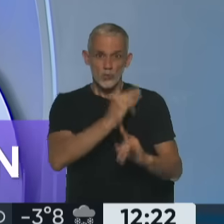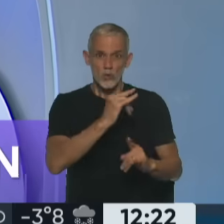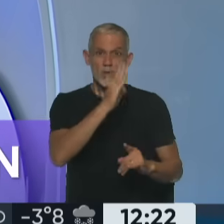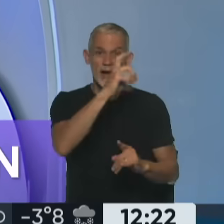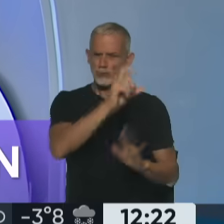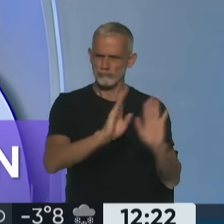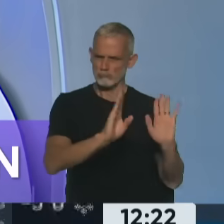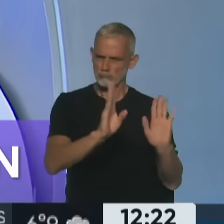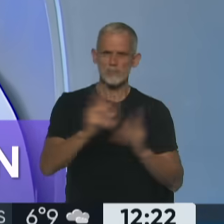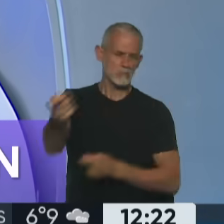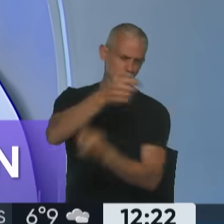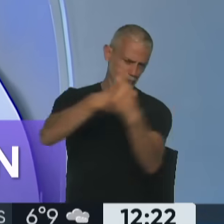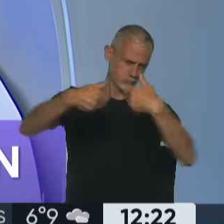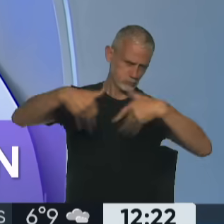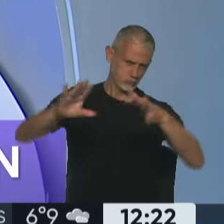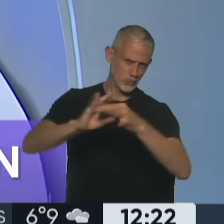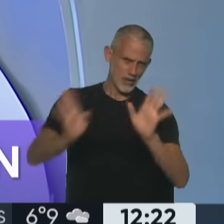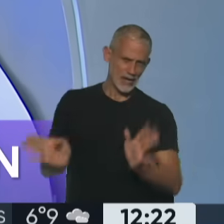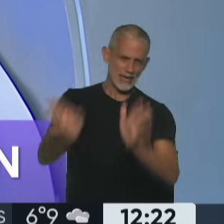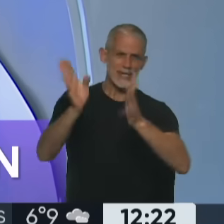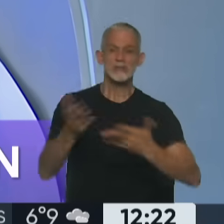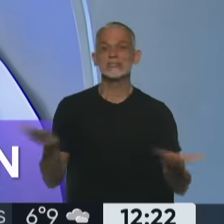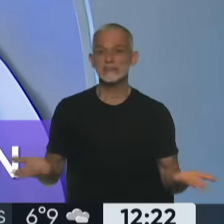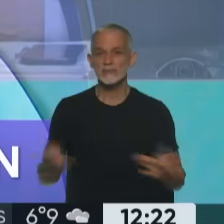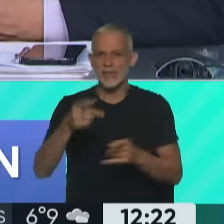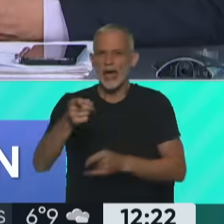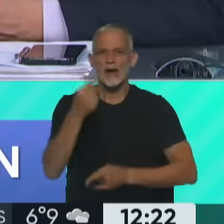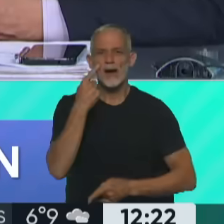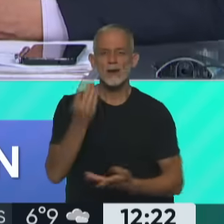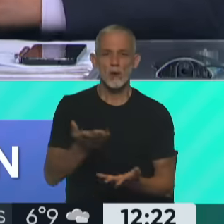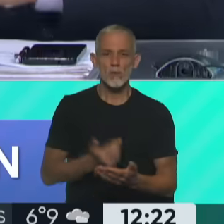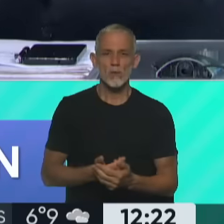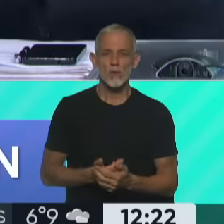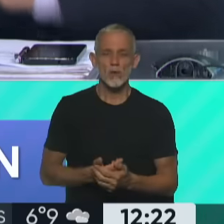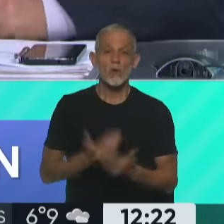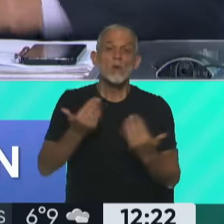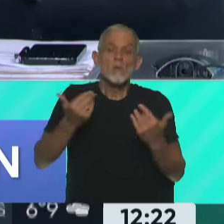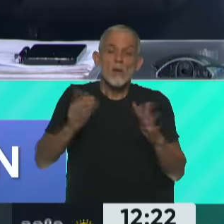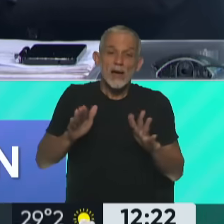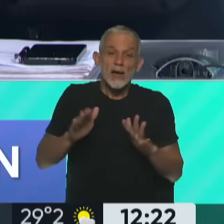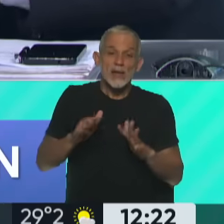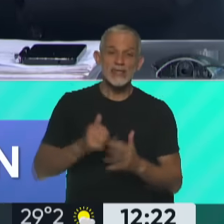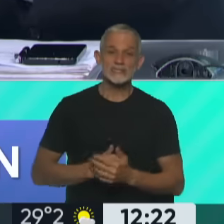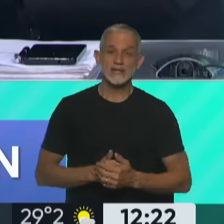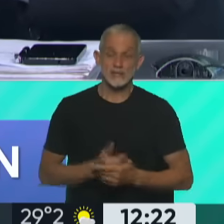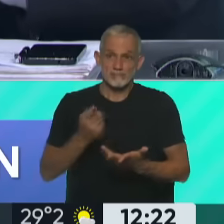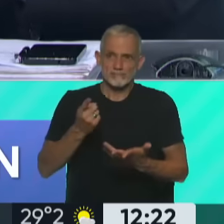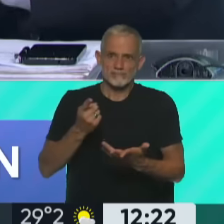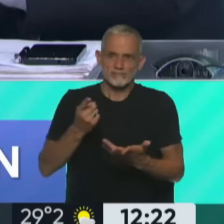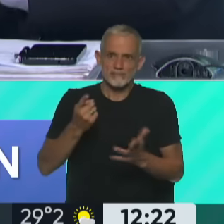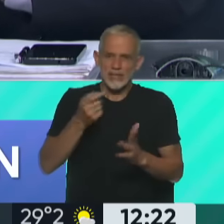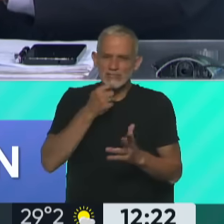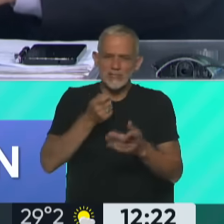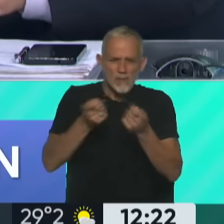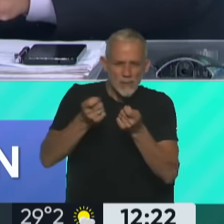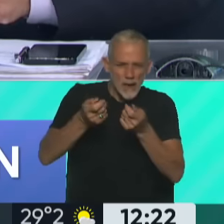que se lo va a dejar al mercado. Entonces ahí también tenemos un factor que puede ser un detonante si no se maneja